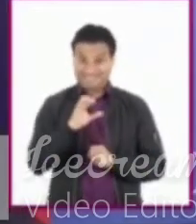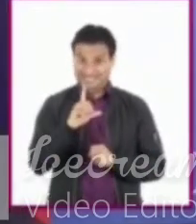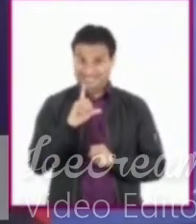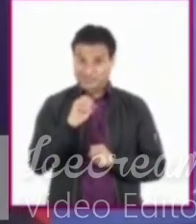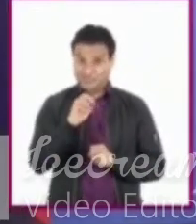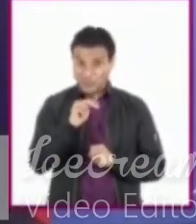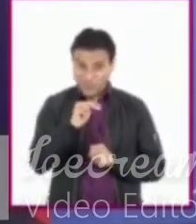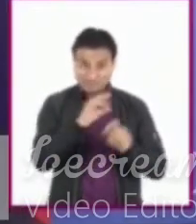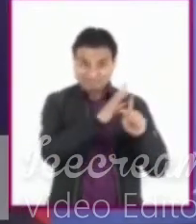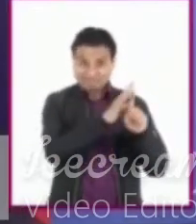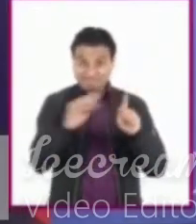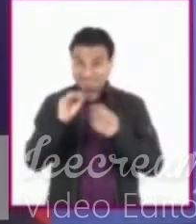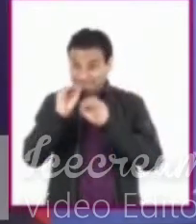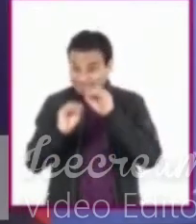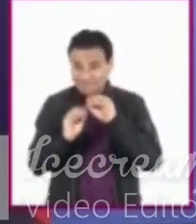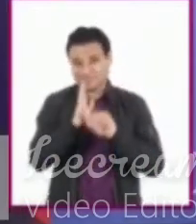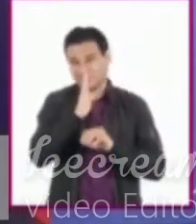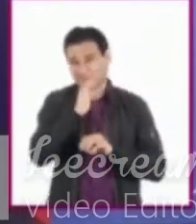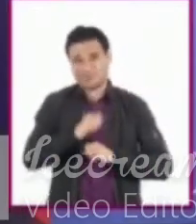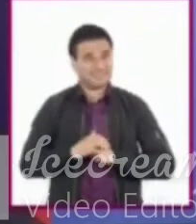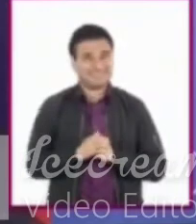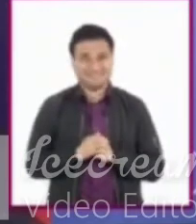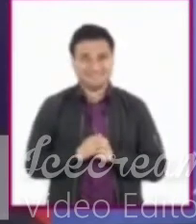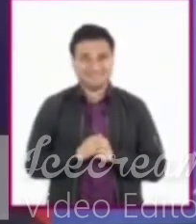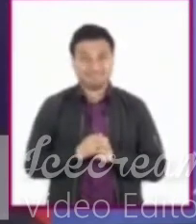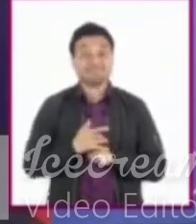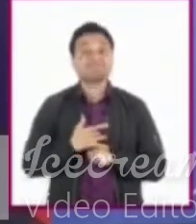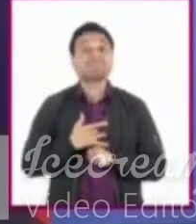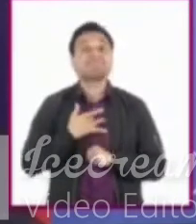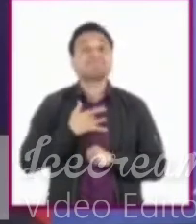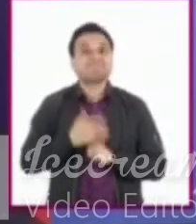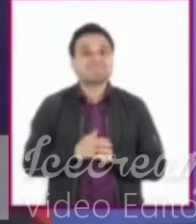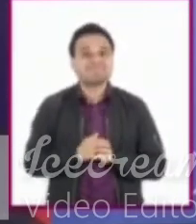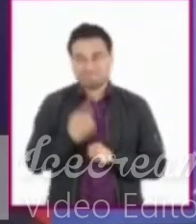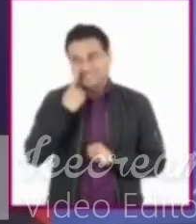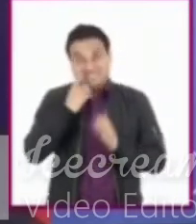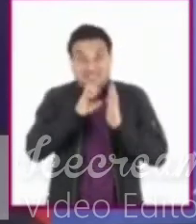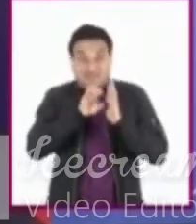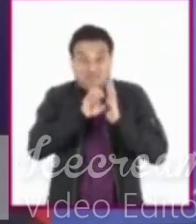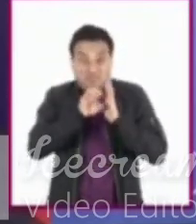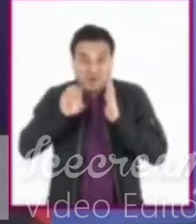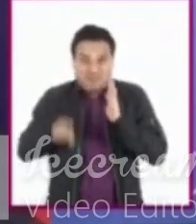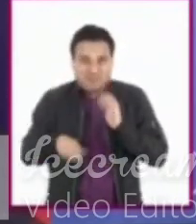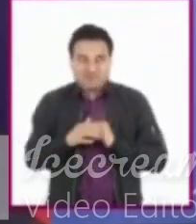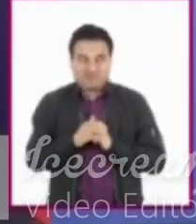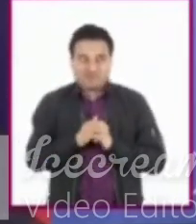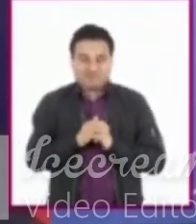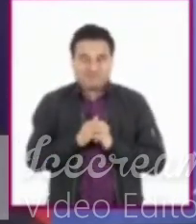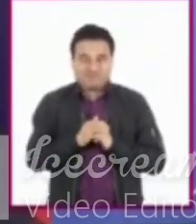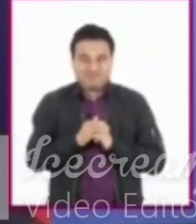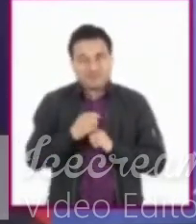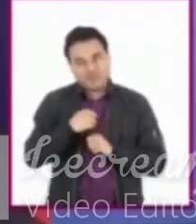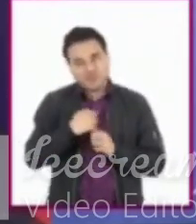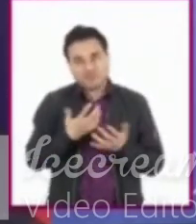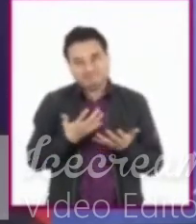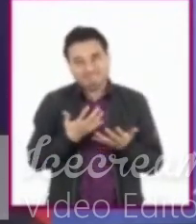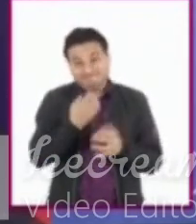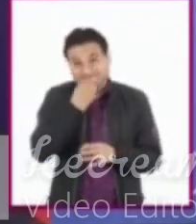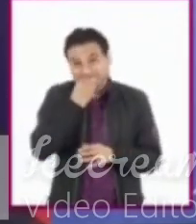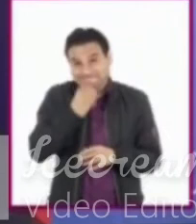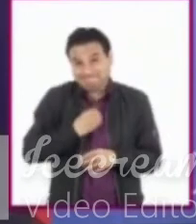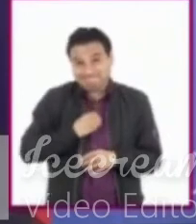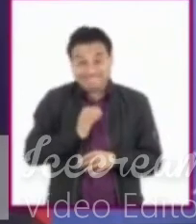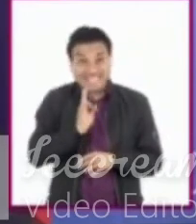jurídicamente. ¿Qué les pareció? Si me lo preguntan a mí, debo confesar que he aprendido a vivir con ello. Sin